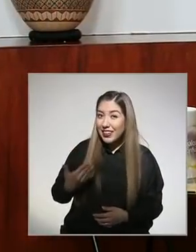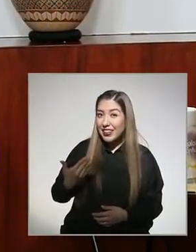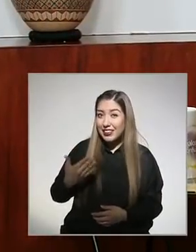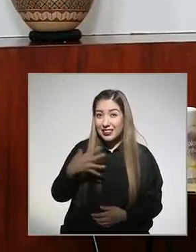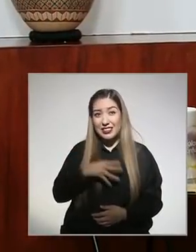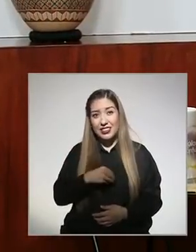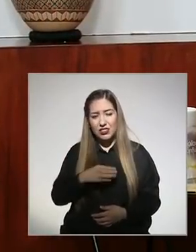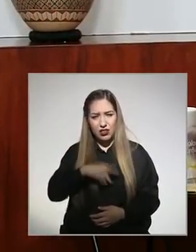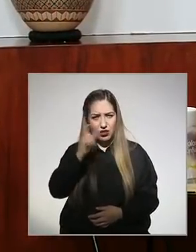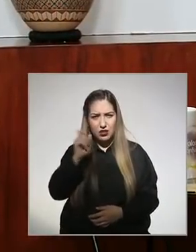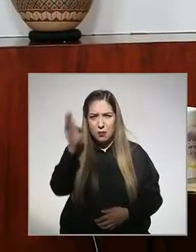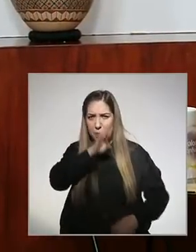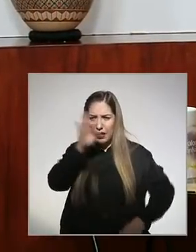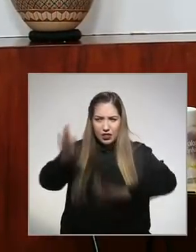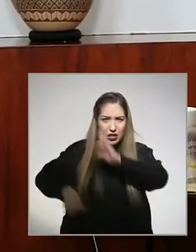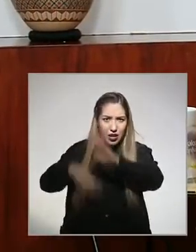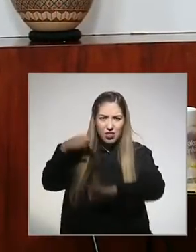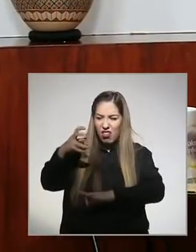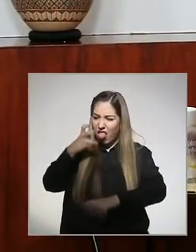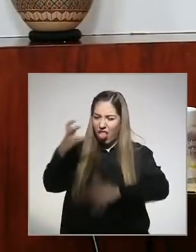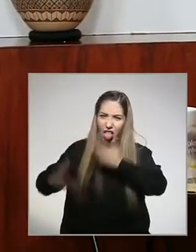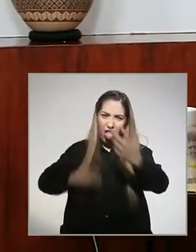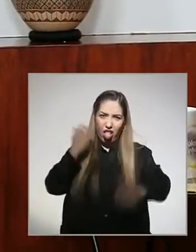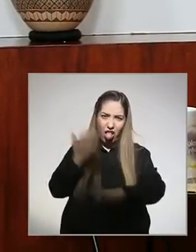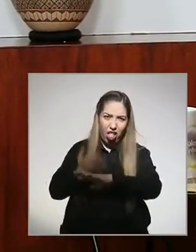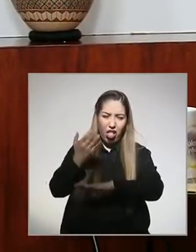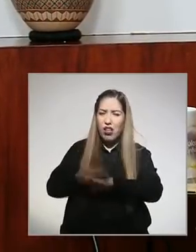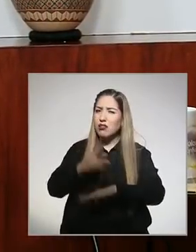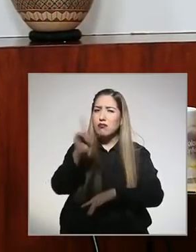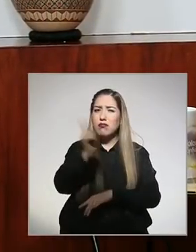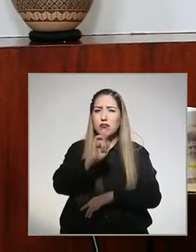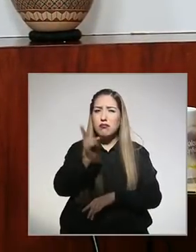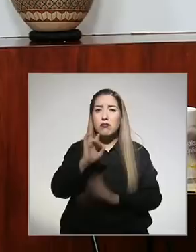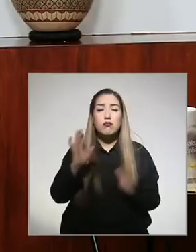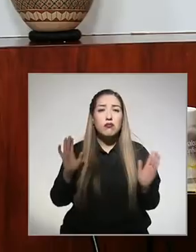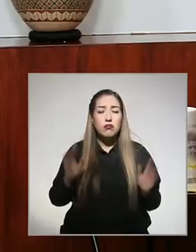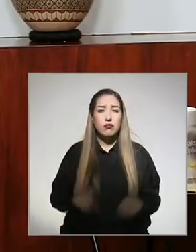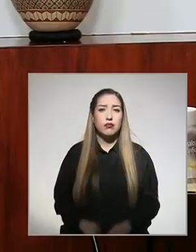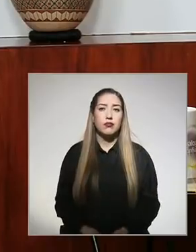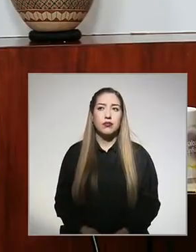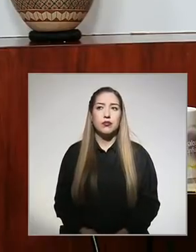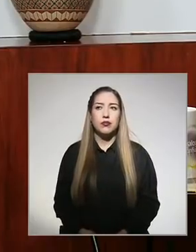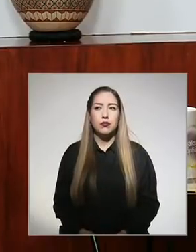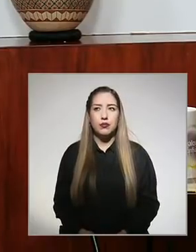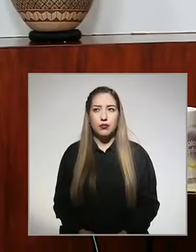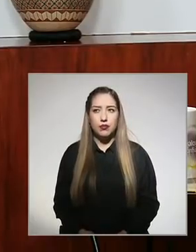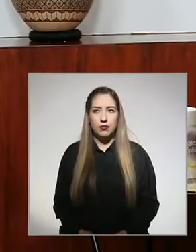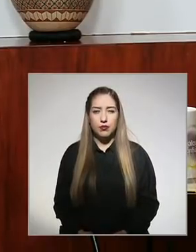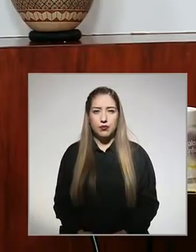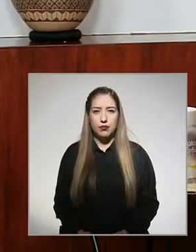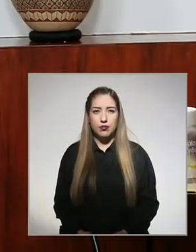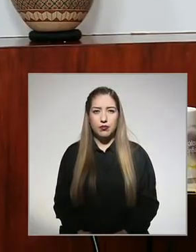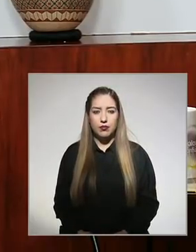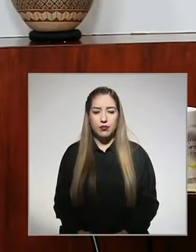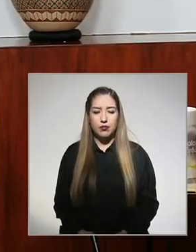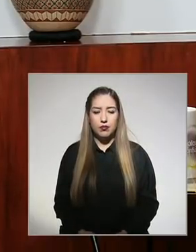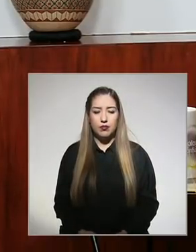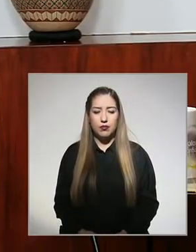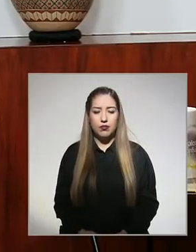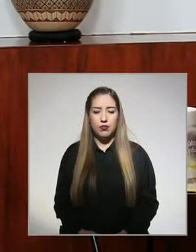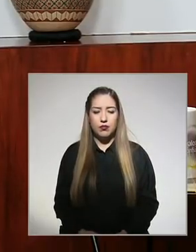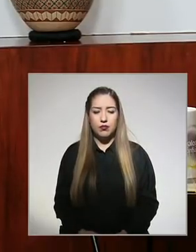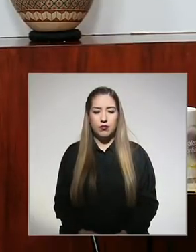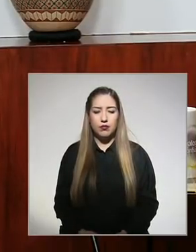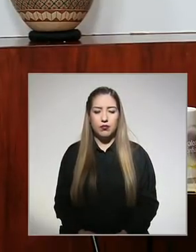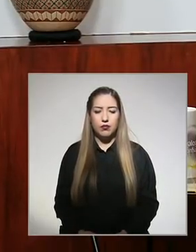de maltratarlos ni de gritarlos, de gritarles o algo así. Pero el que se molesten, no está